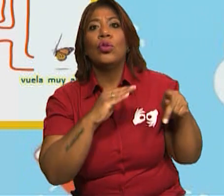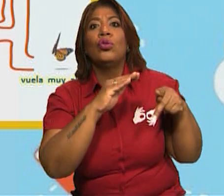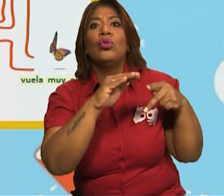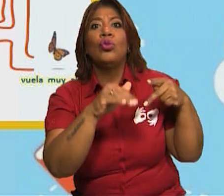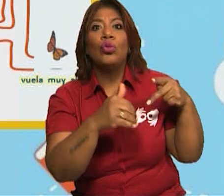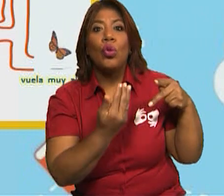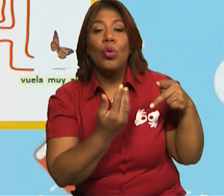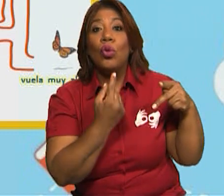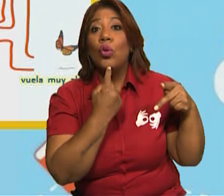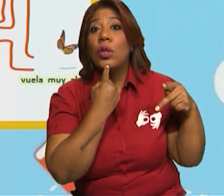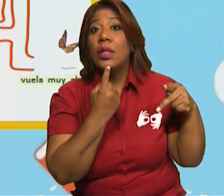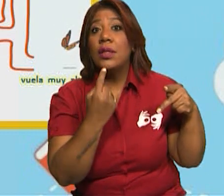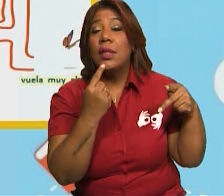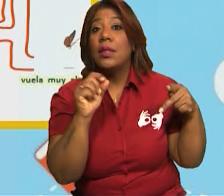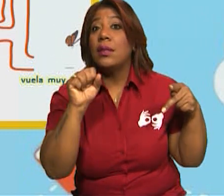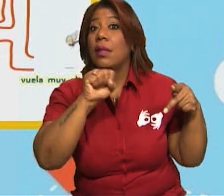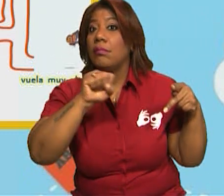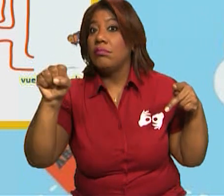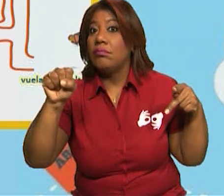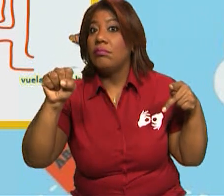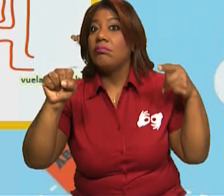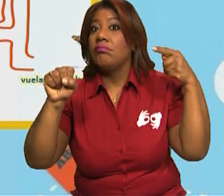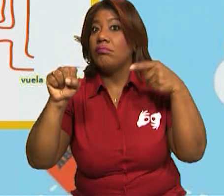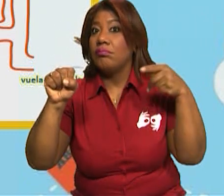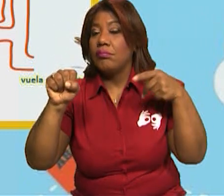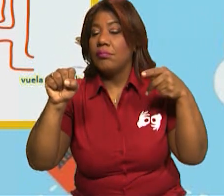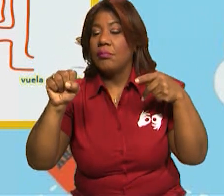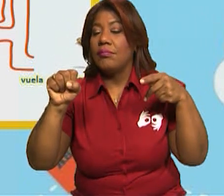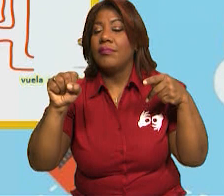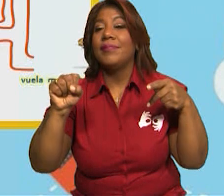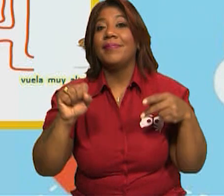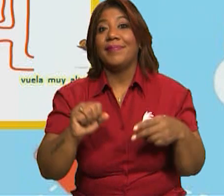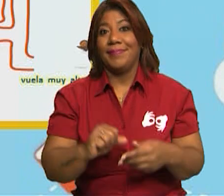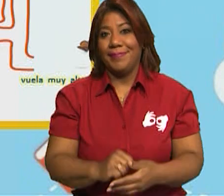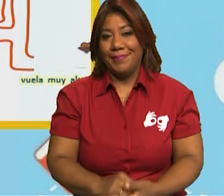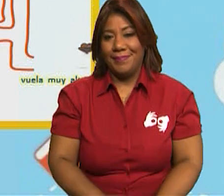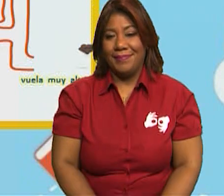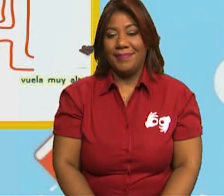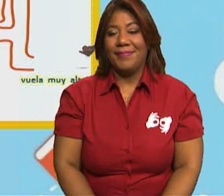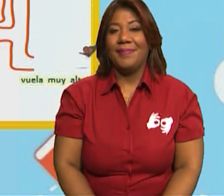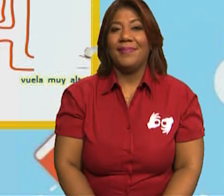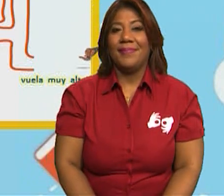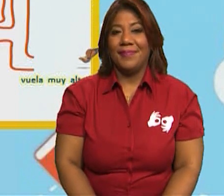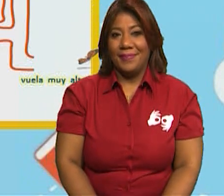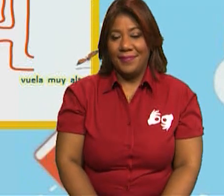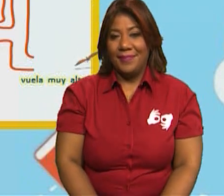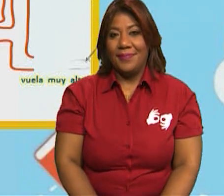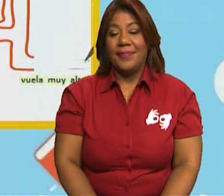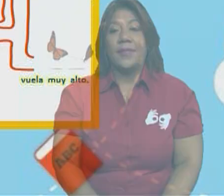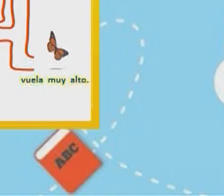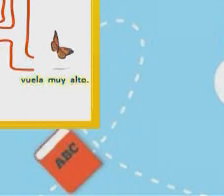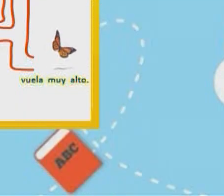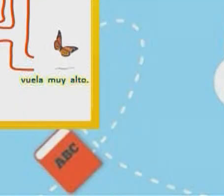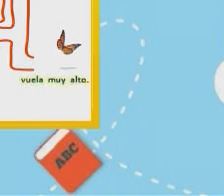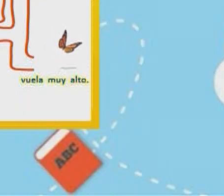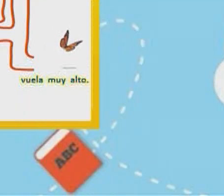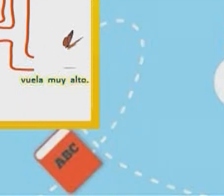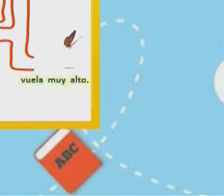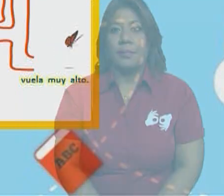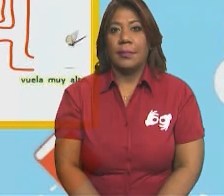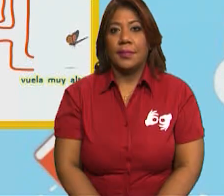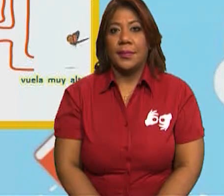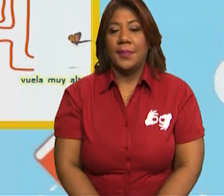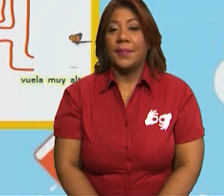que se dice del sujeto, de la persona que se habla o del animal. Ahora vamos